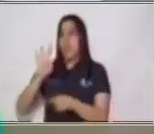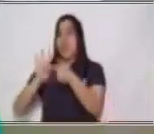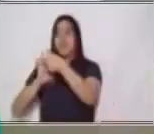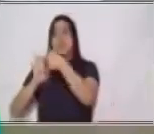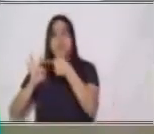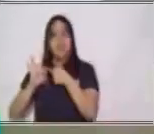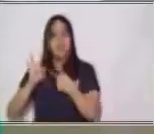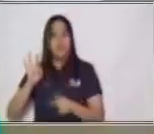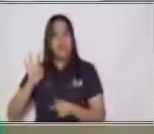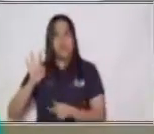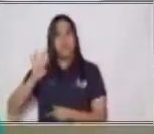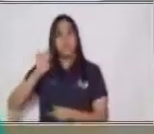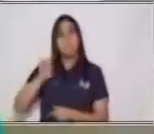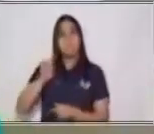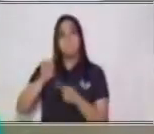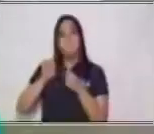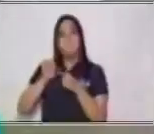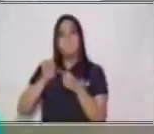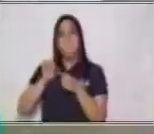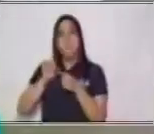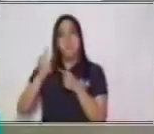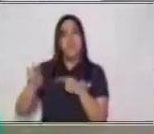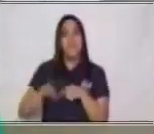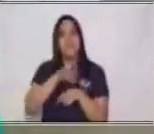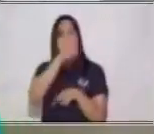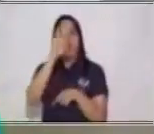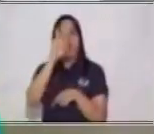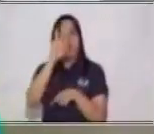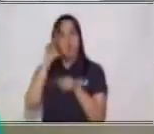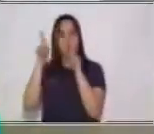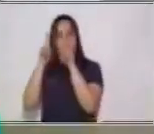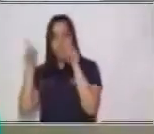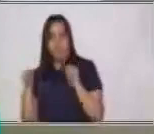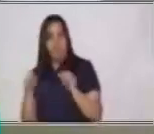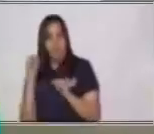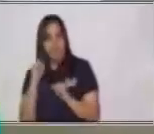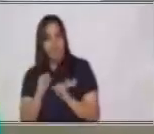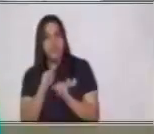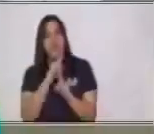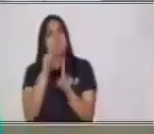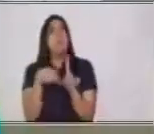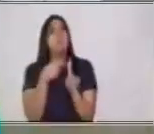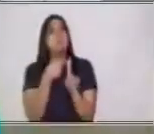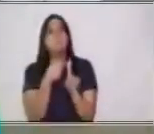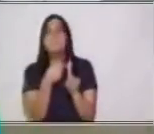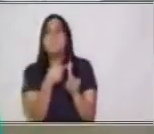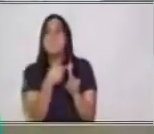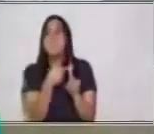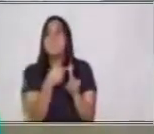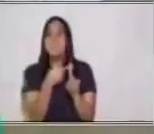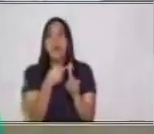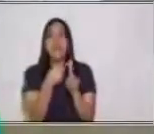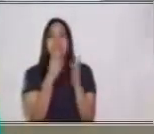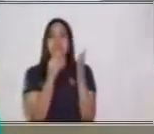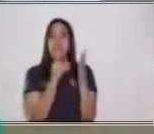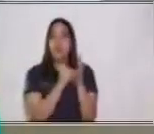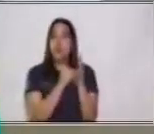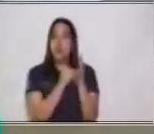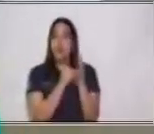3p elevado al cubo, ¿sí? Más la segunda